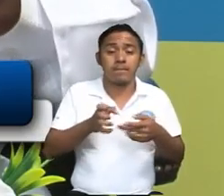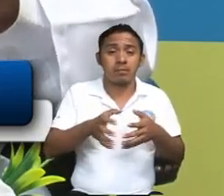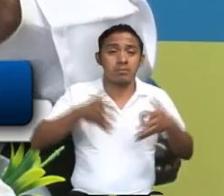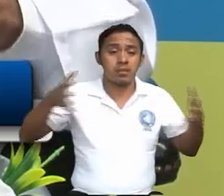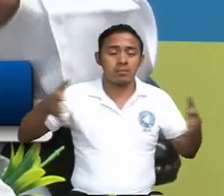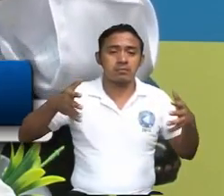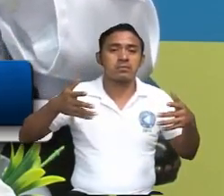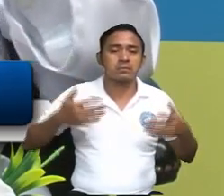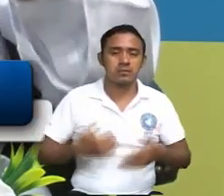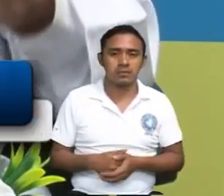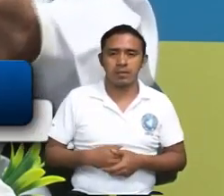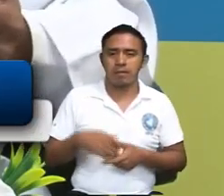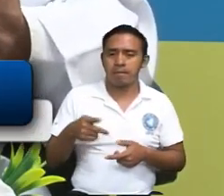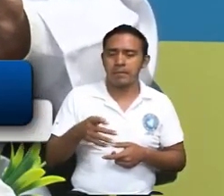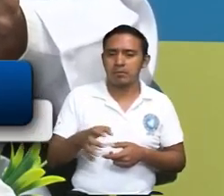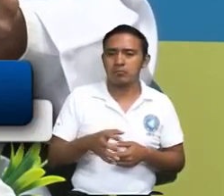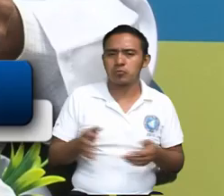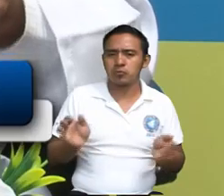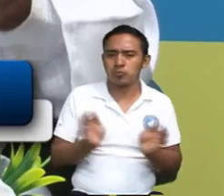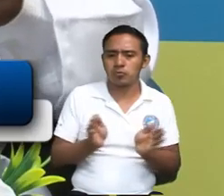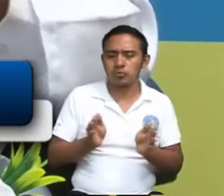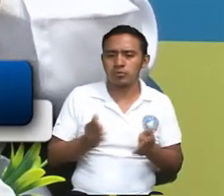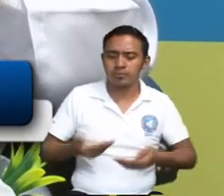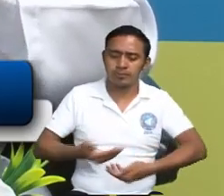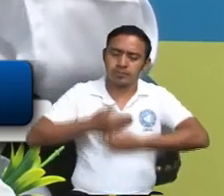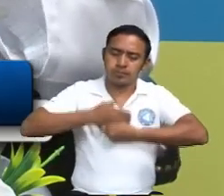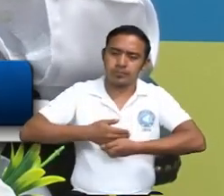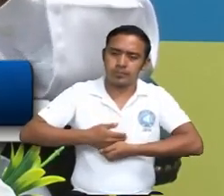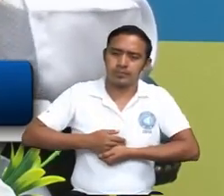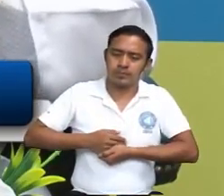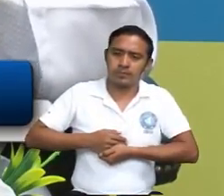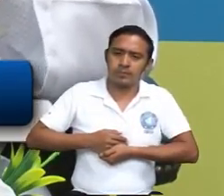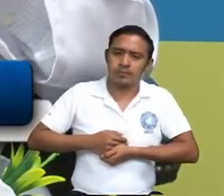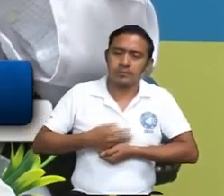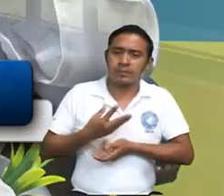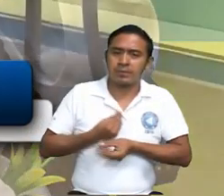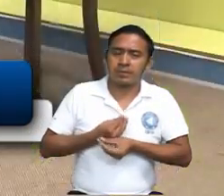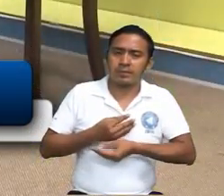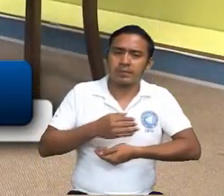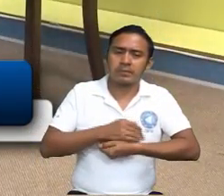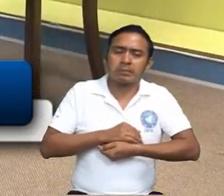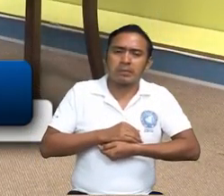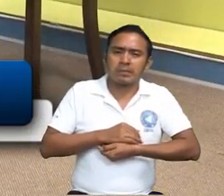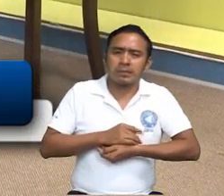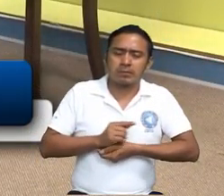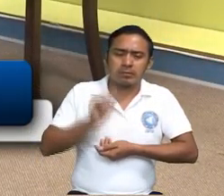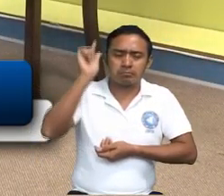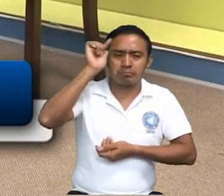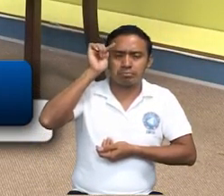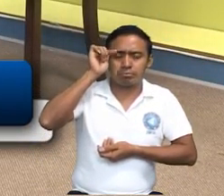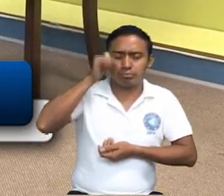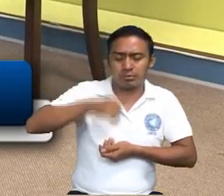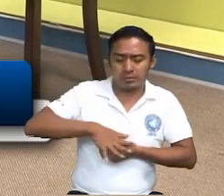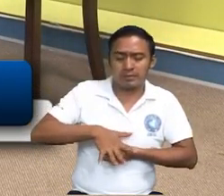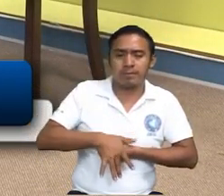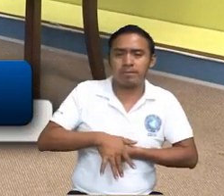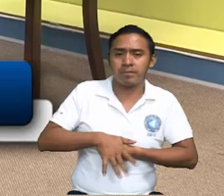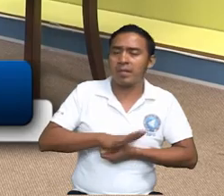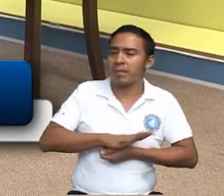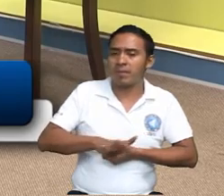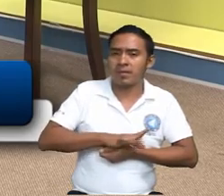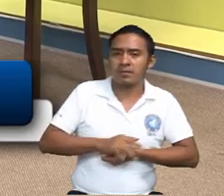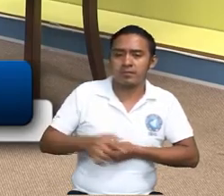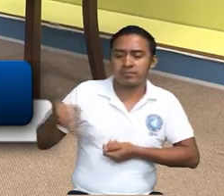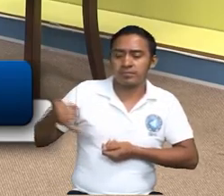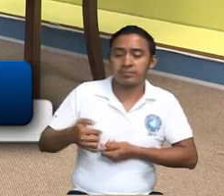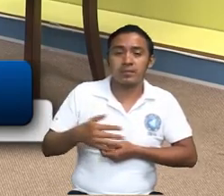perros pequeños, incluso lo chinean, y el animalito a veces tiene mucho temor, lloran, se orinan, y hasta ahí nomás. Pero